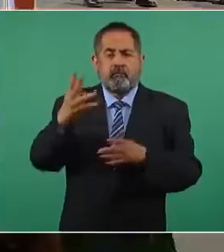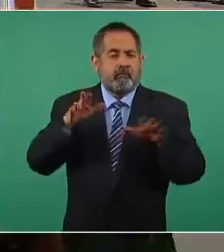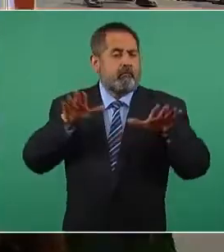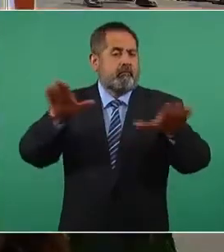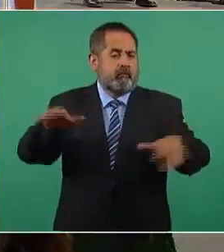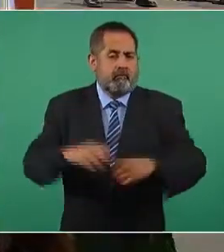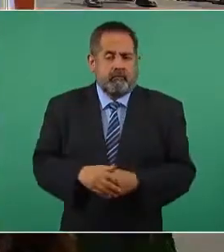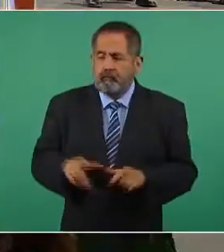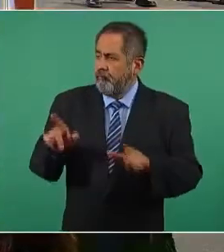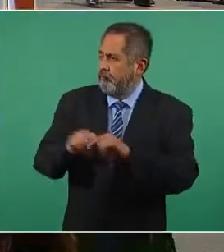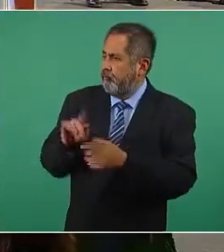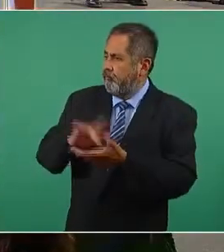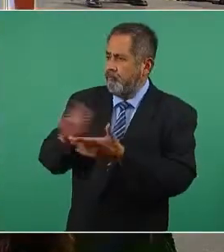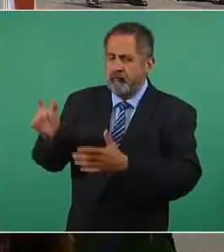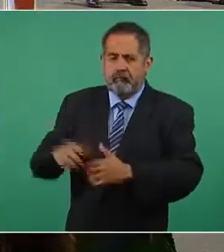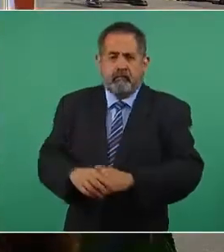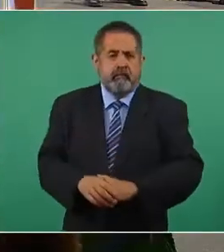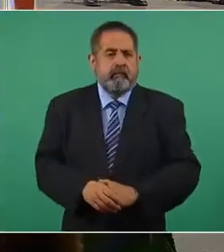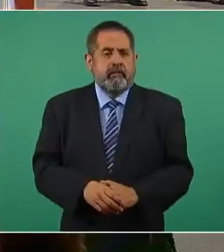señor presidente.